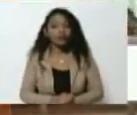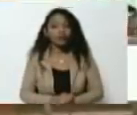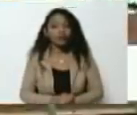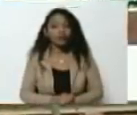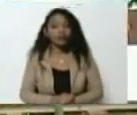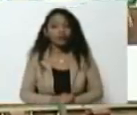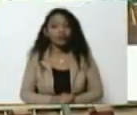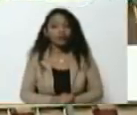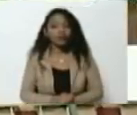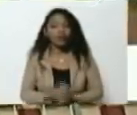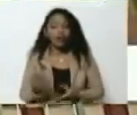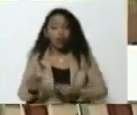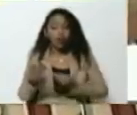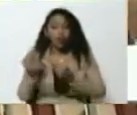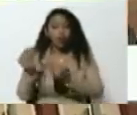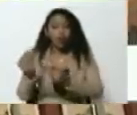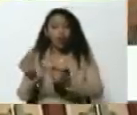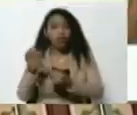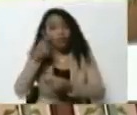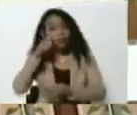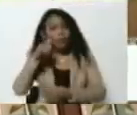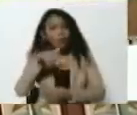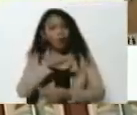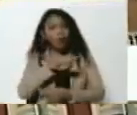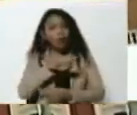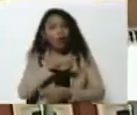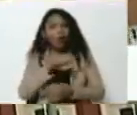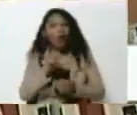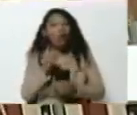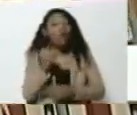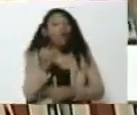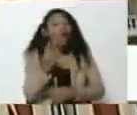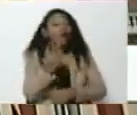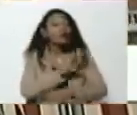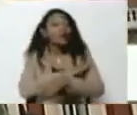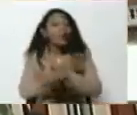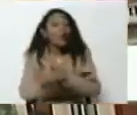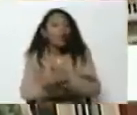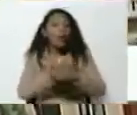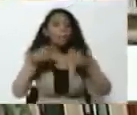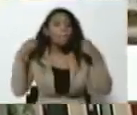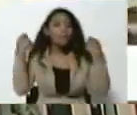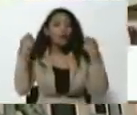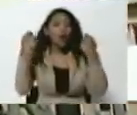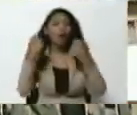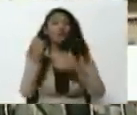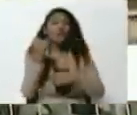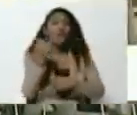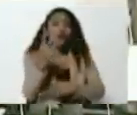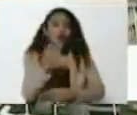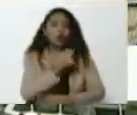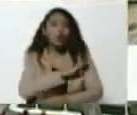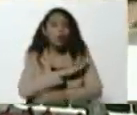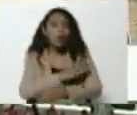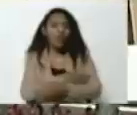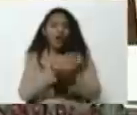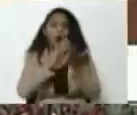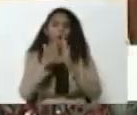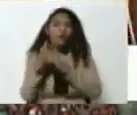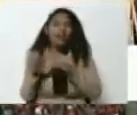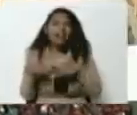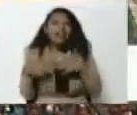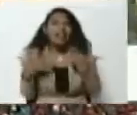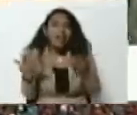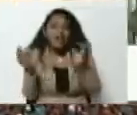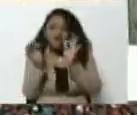la garantía del pueblo, es cuánto poder popular, cuánto poder comunal y qué